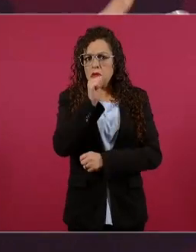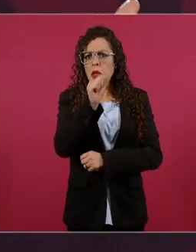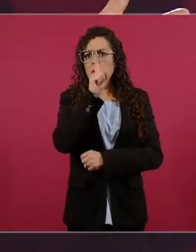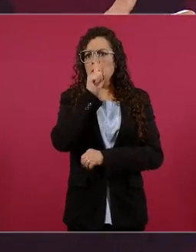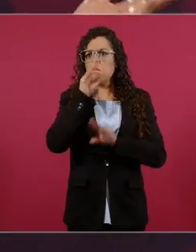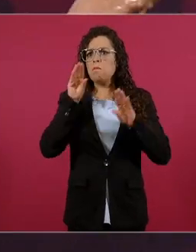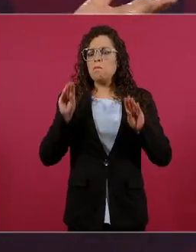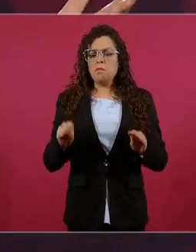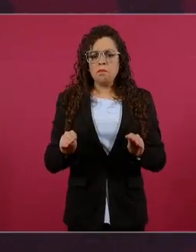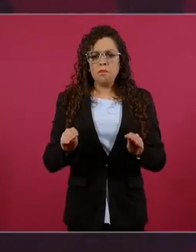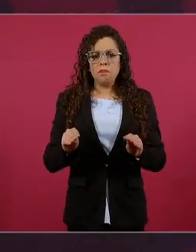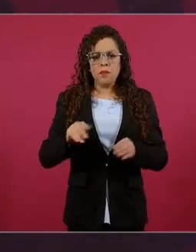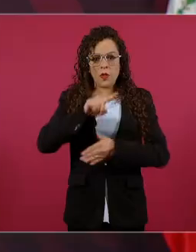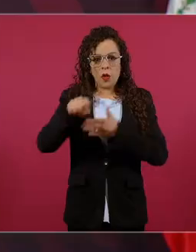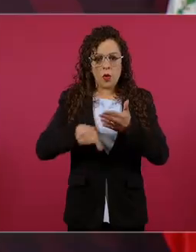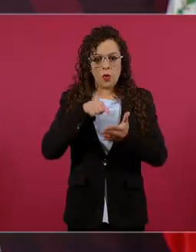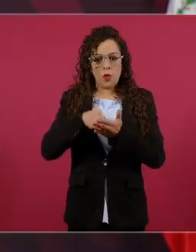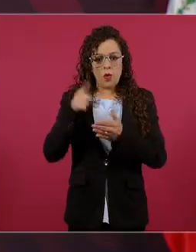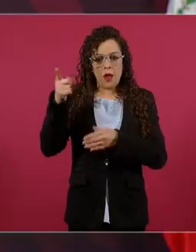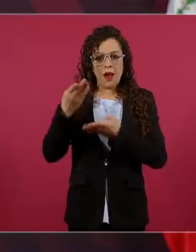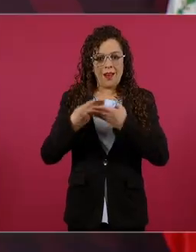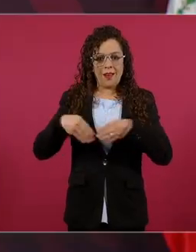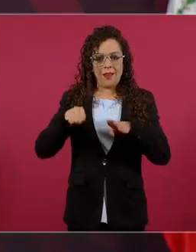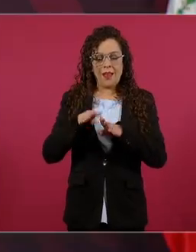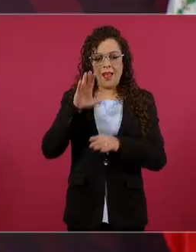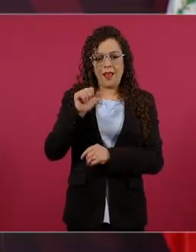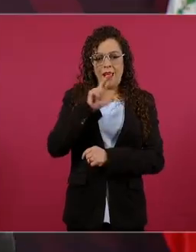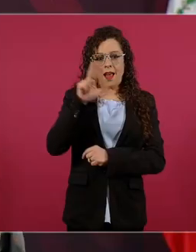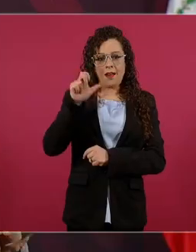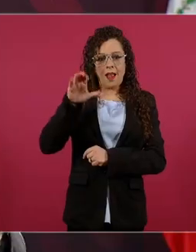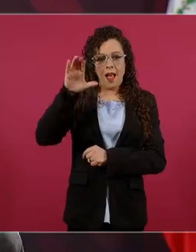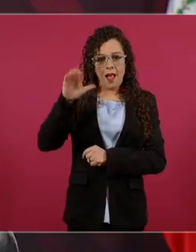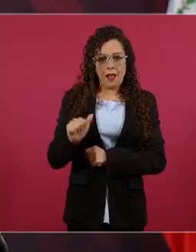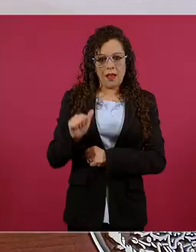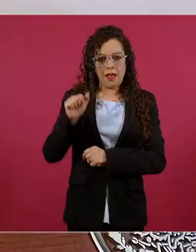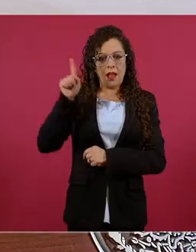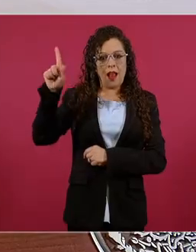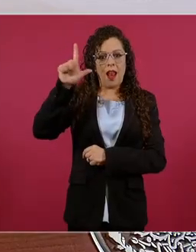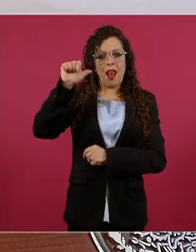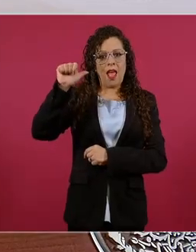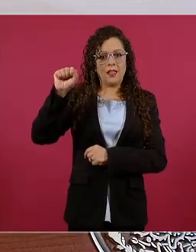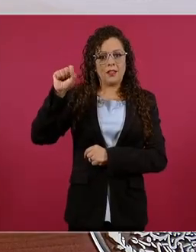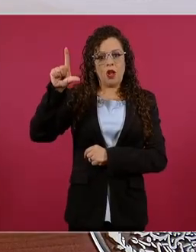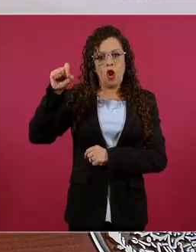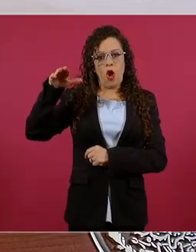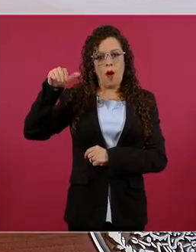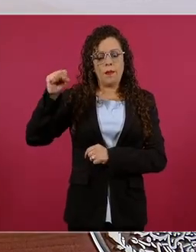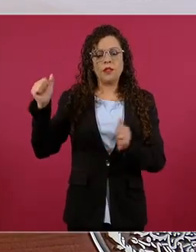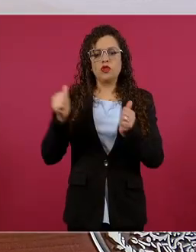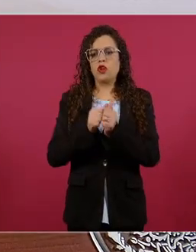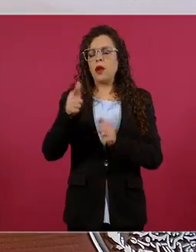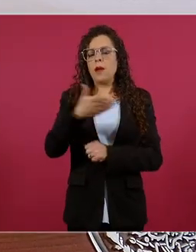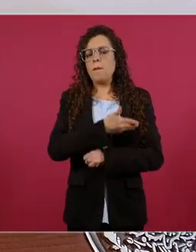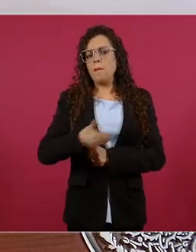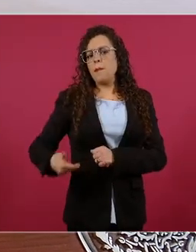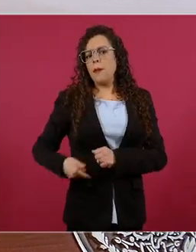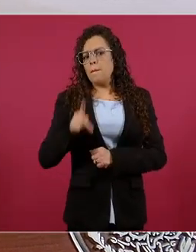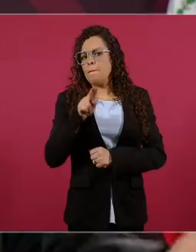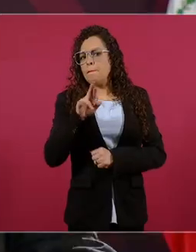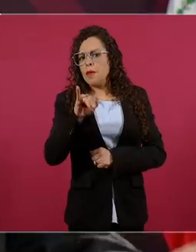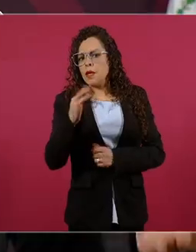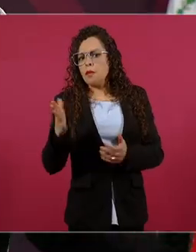precisamente en casa de Carrancá, en Las Lomas, con el presidente del PRI, y estaba invitado